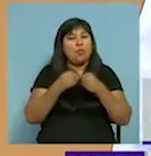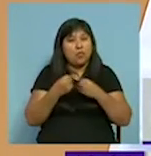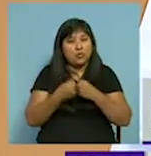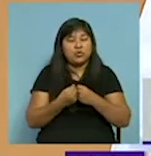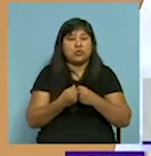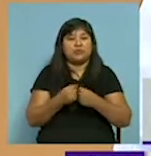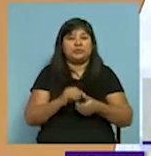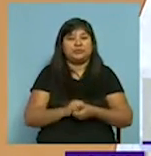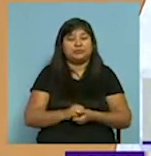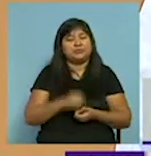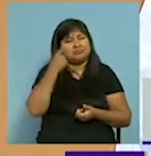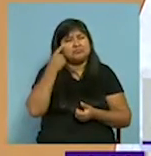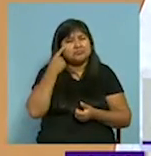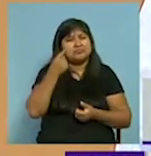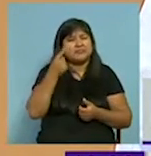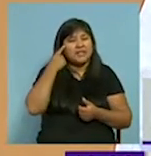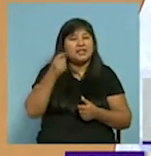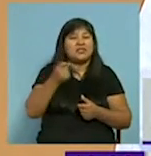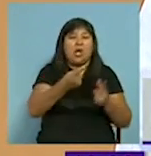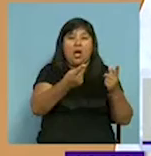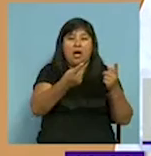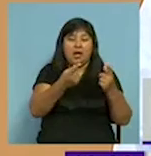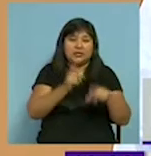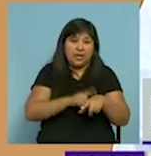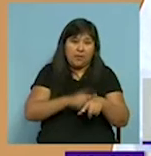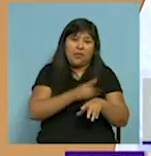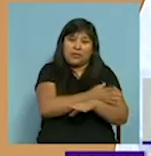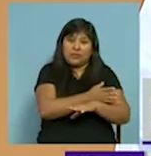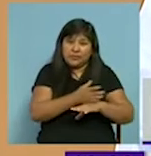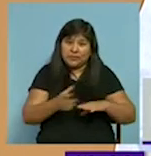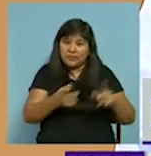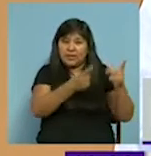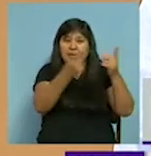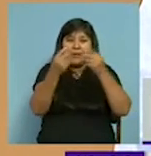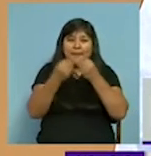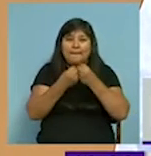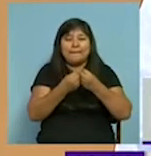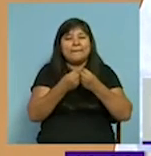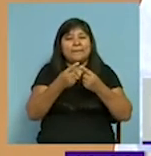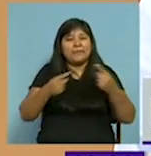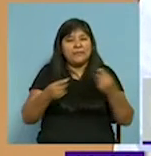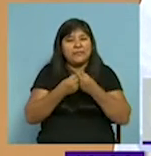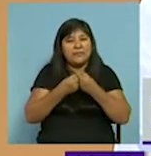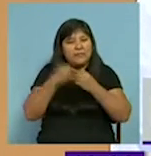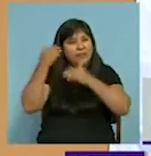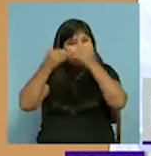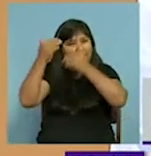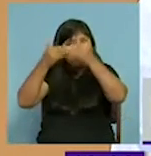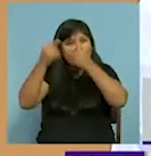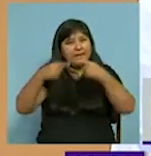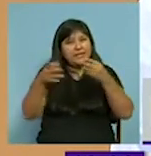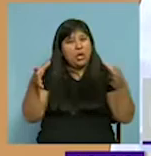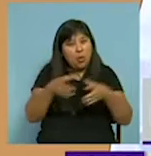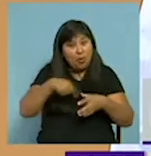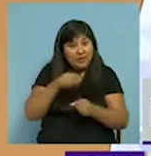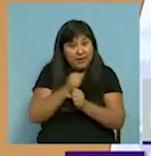tiempo he podido aprender muchas cosas he mostrado en constante capacitación con todo el equipo de trabajo y creemos que